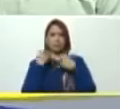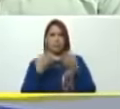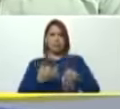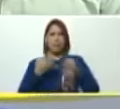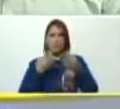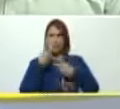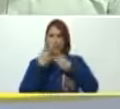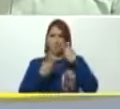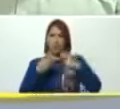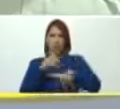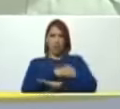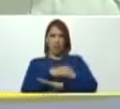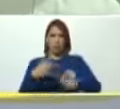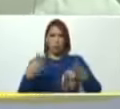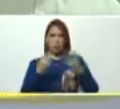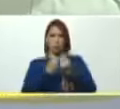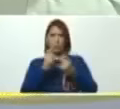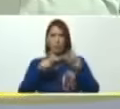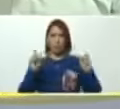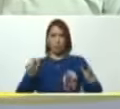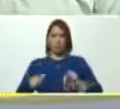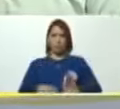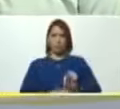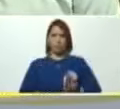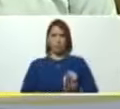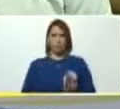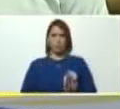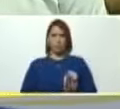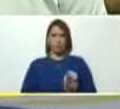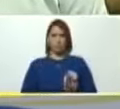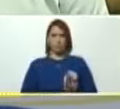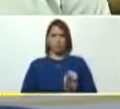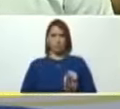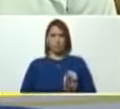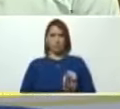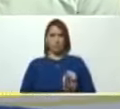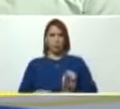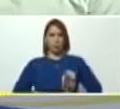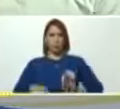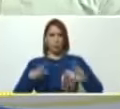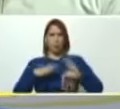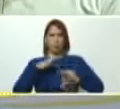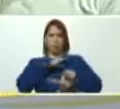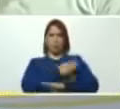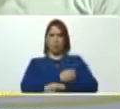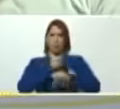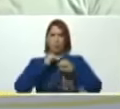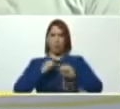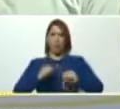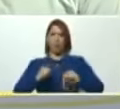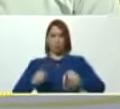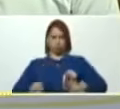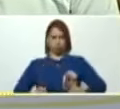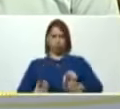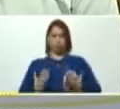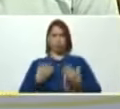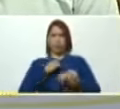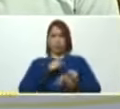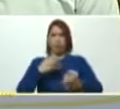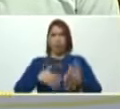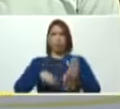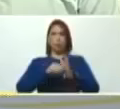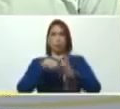con la gente. Pero bueno, tiene el cuerpo fuerte, la inmunidad fuerte, ya está en la calle otra